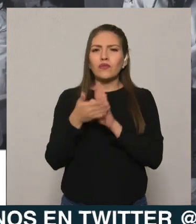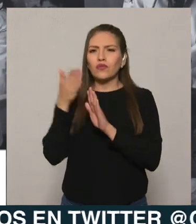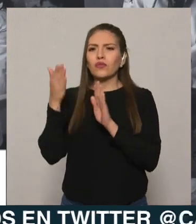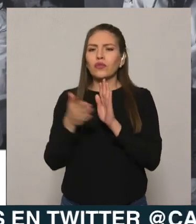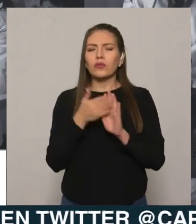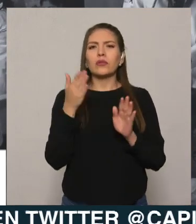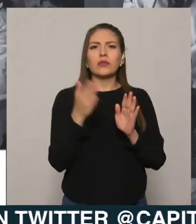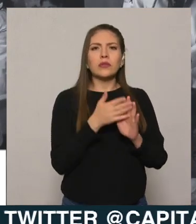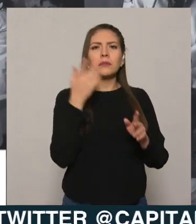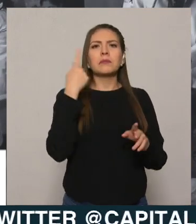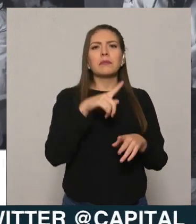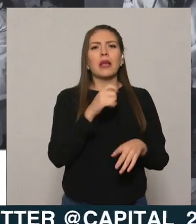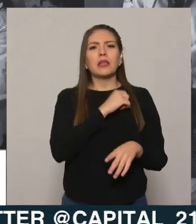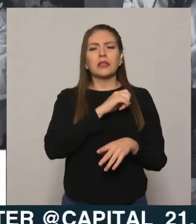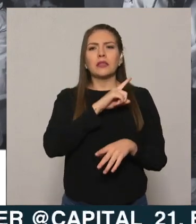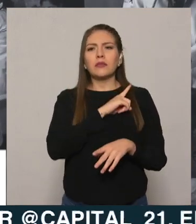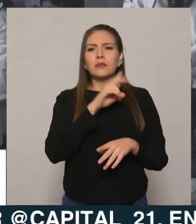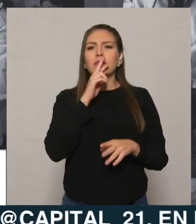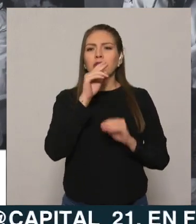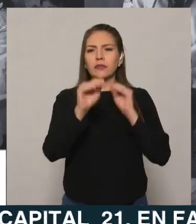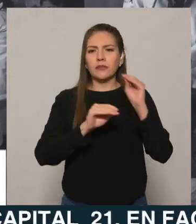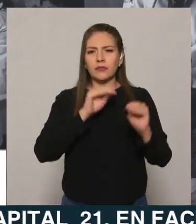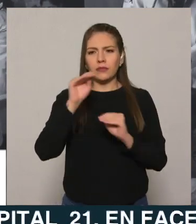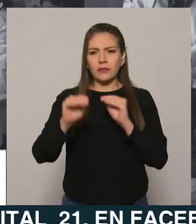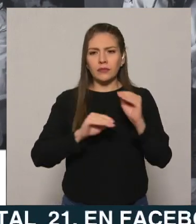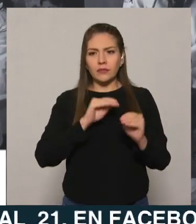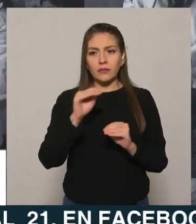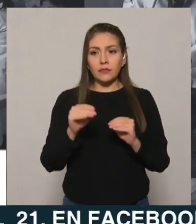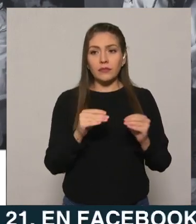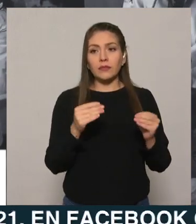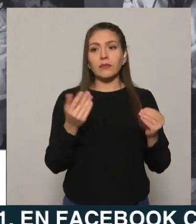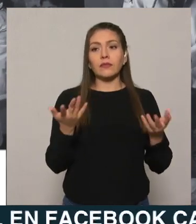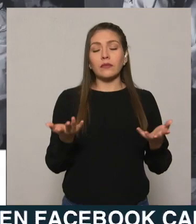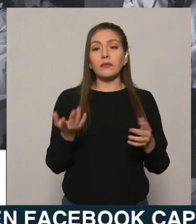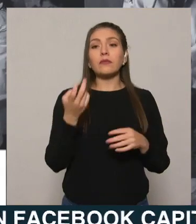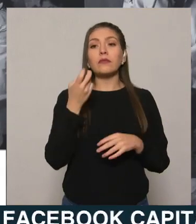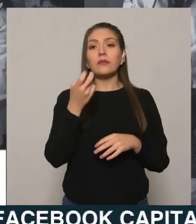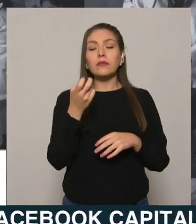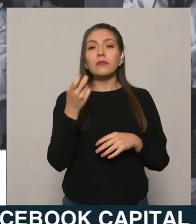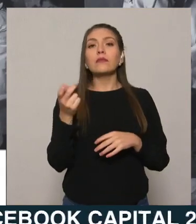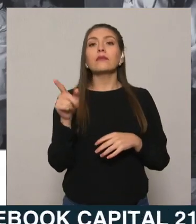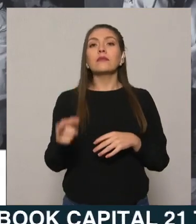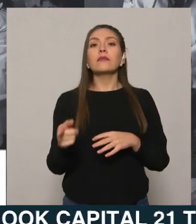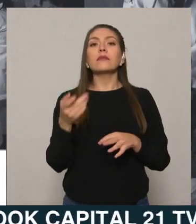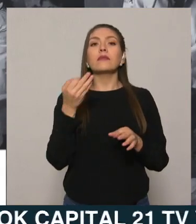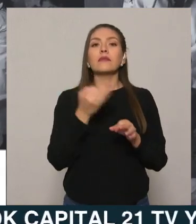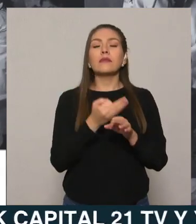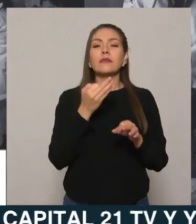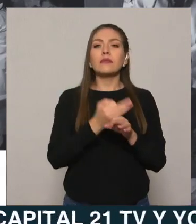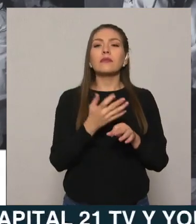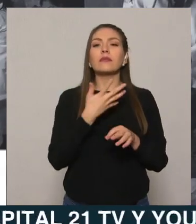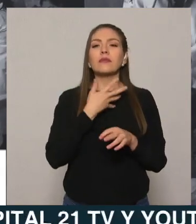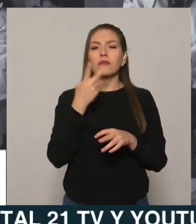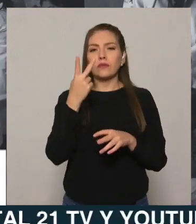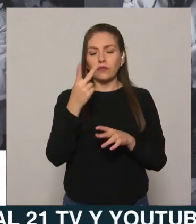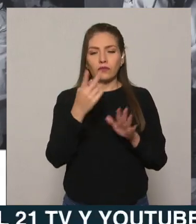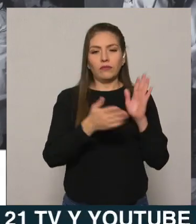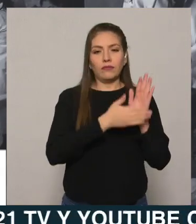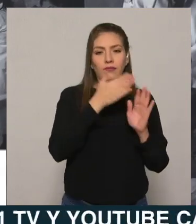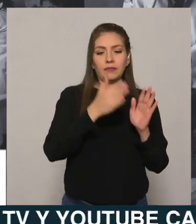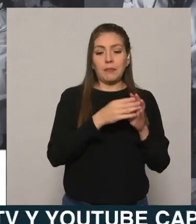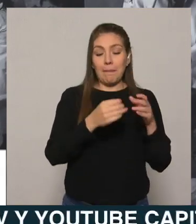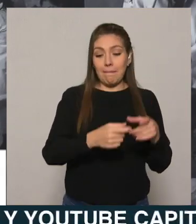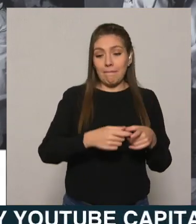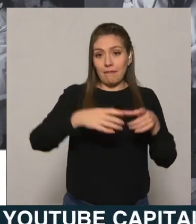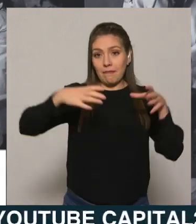salud de Topilejo, ¿no? Entonces, simultáneamente se están llevando a cabo las dos obras.